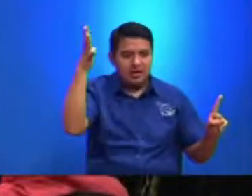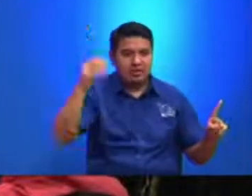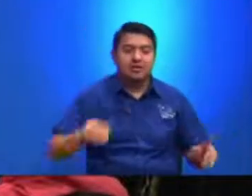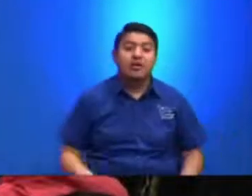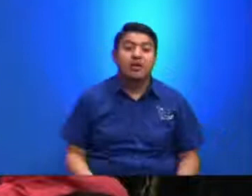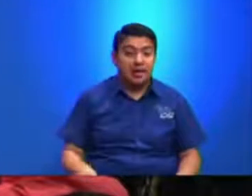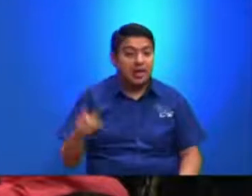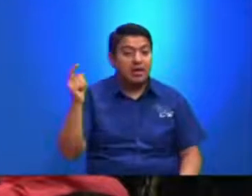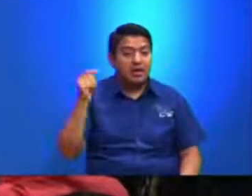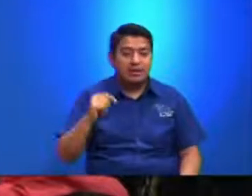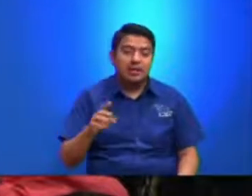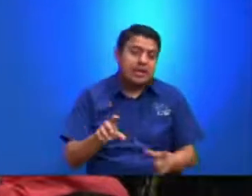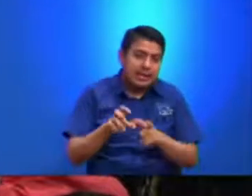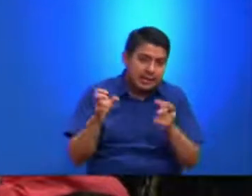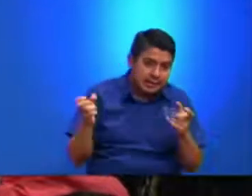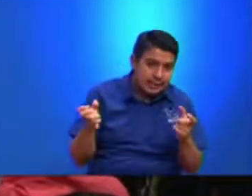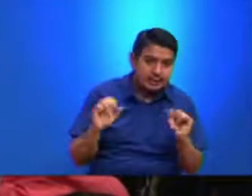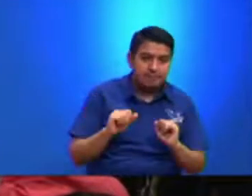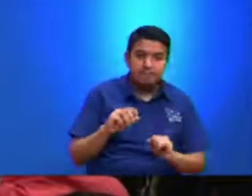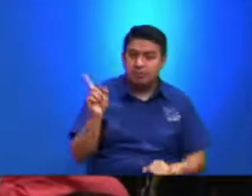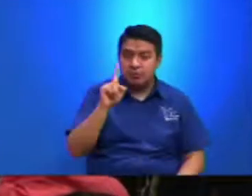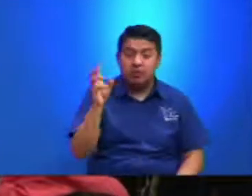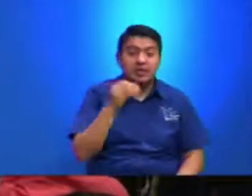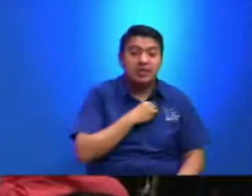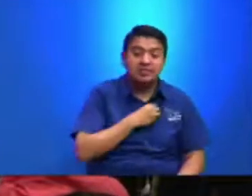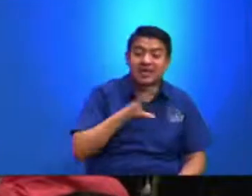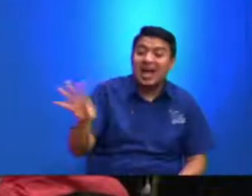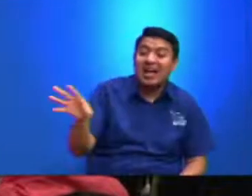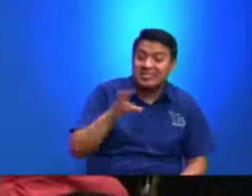uno llega y se prueba un traje y el vendedor mentiroso.